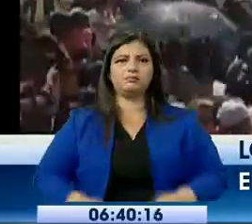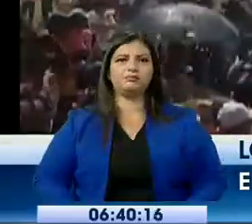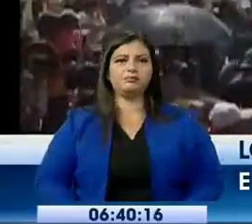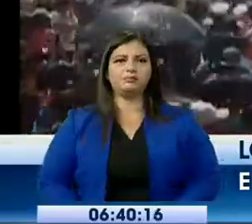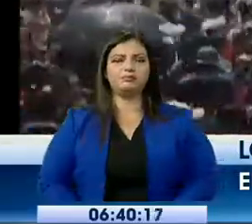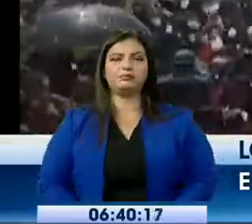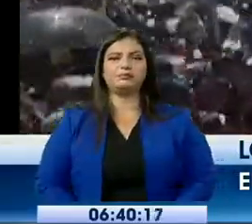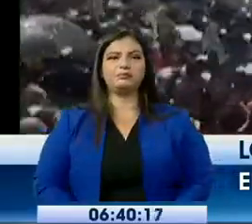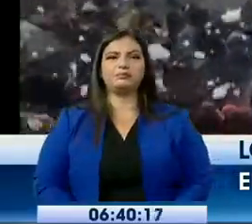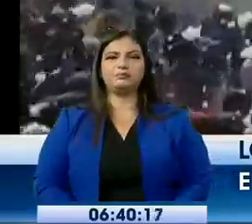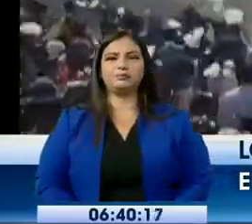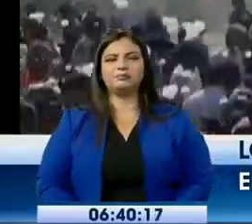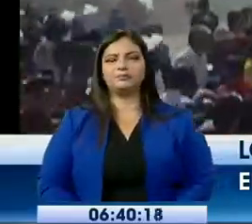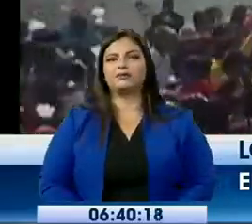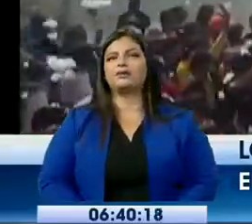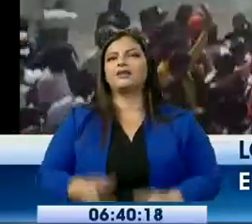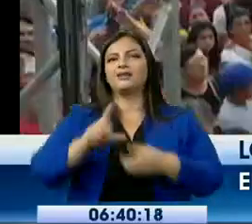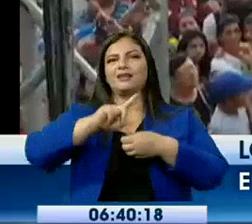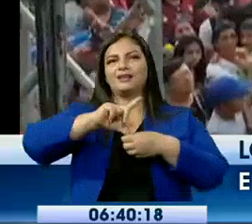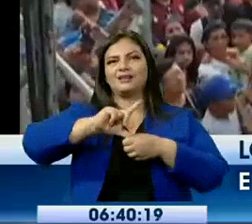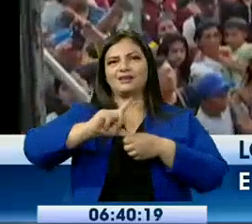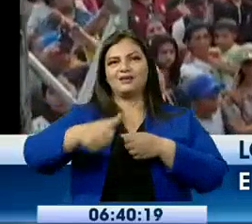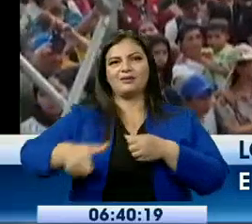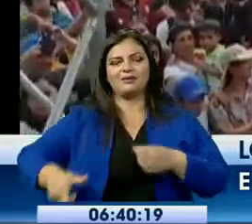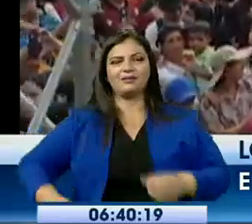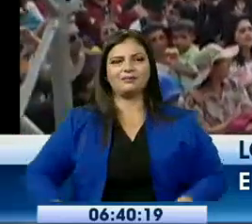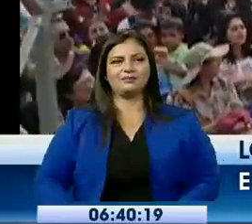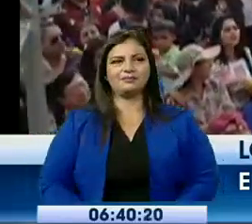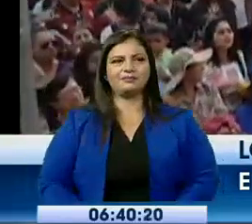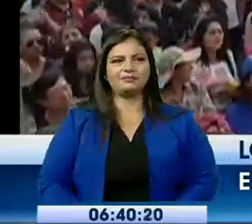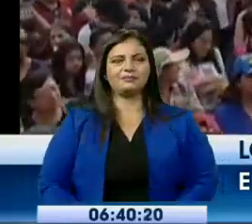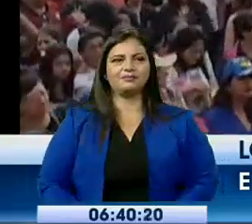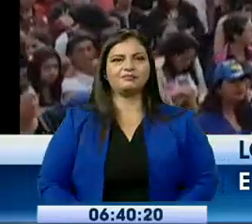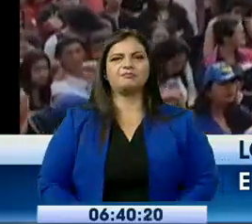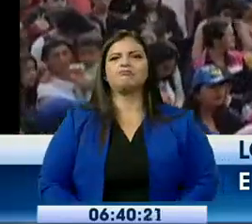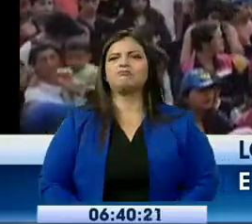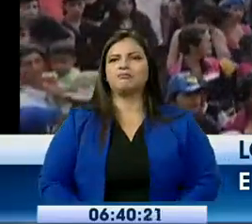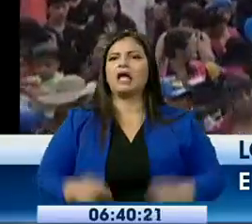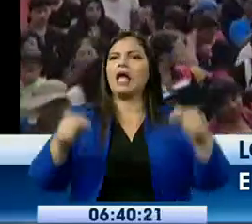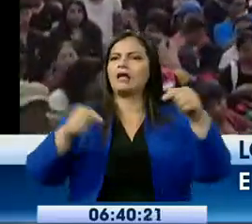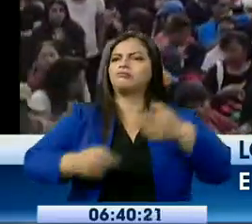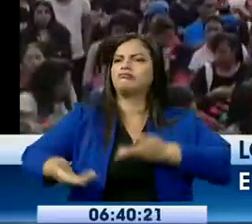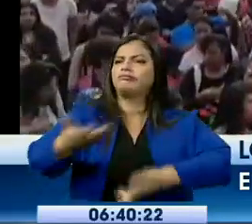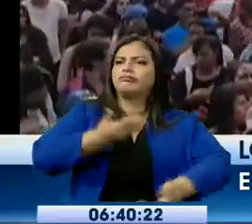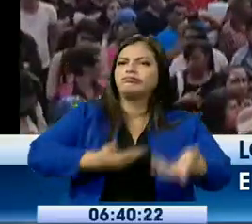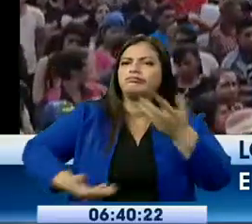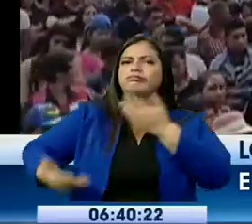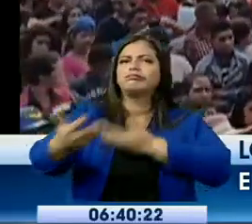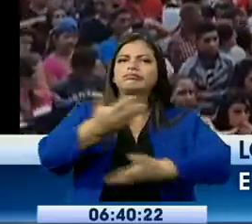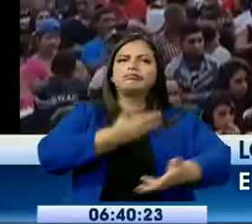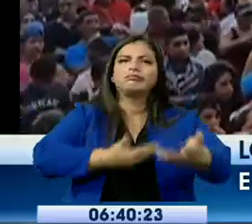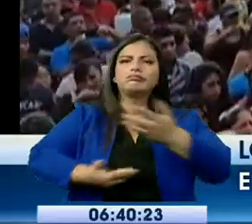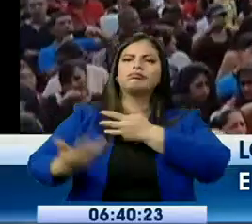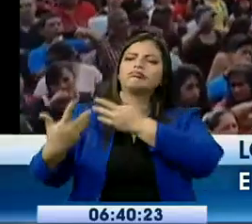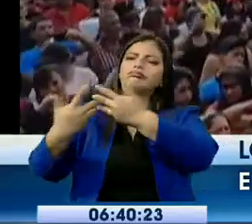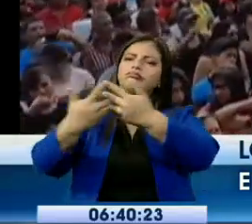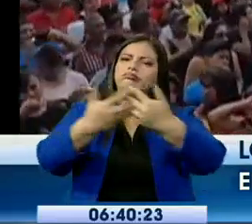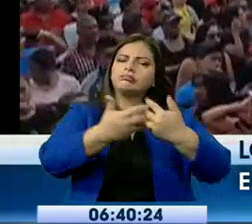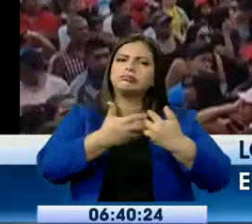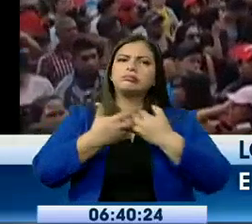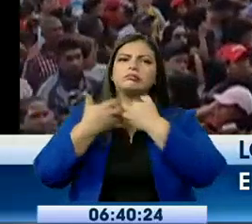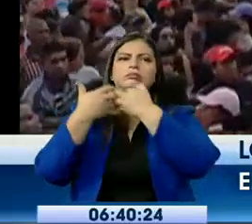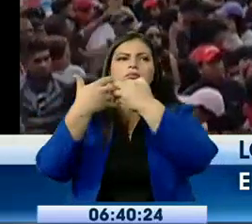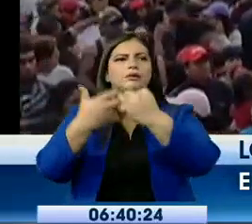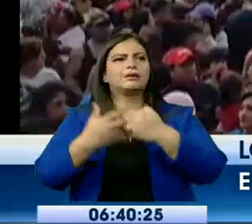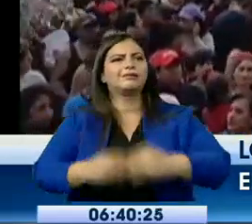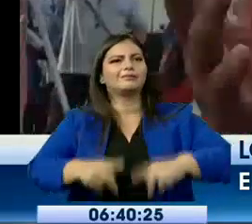quienes llegaron al sur del país. Estar en capacidad de confraternizar con toda la gente, con la alegría. Que haya un muchacho que